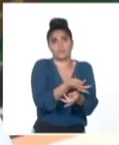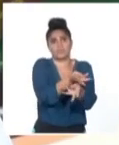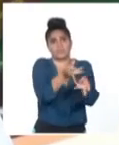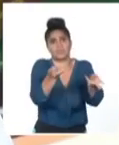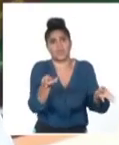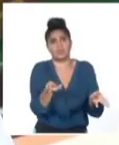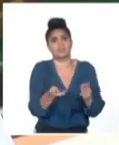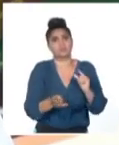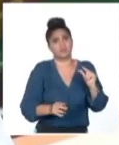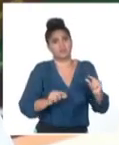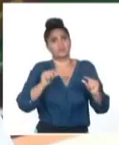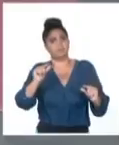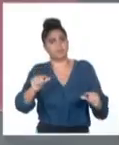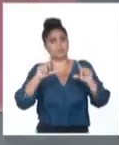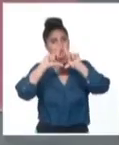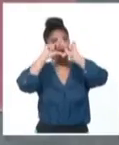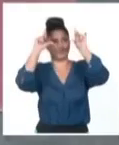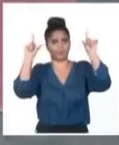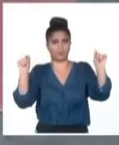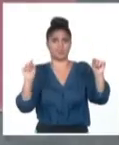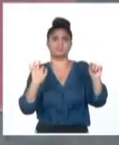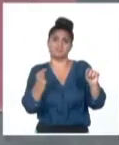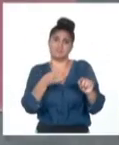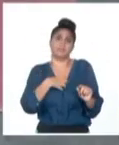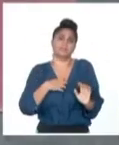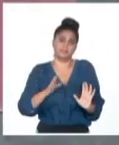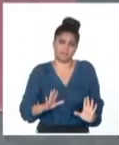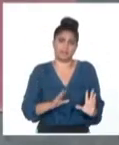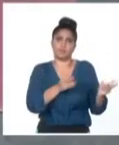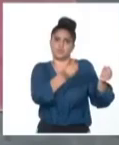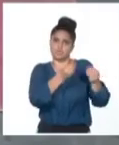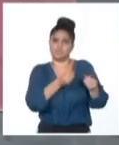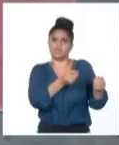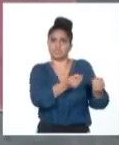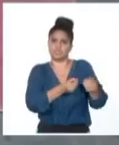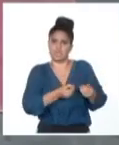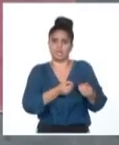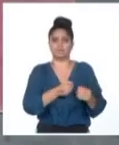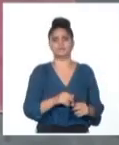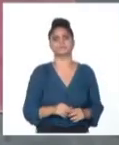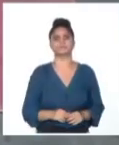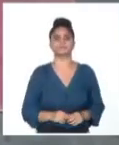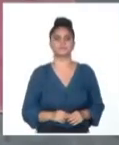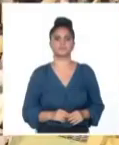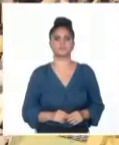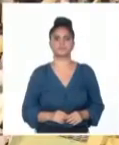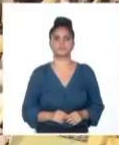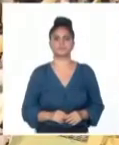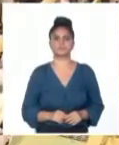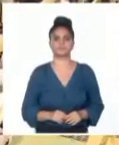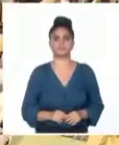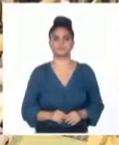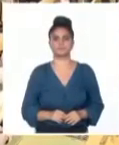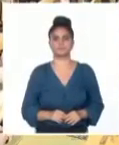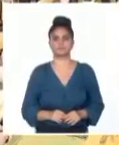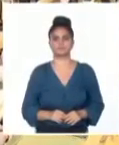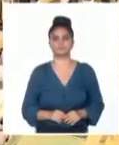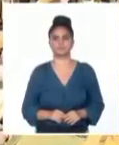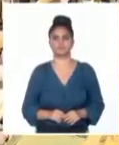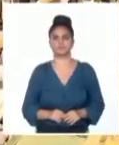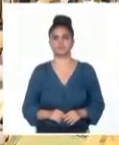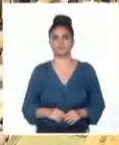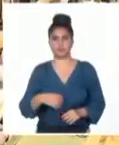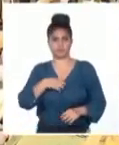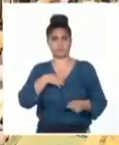distribución siempre y cuando teniendo los consumos actuales sin llegar a cero en los inventarios. Hay negociaciones en